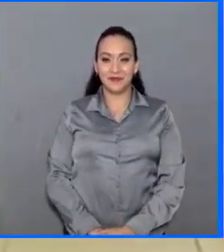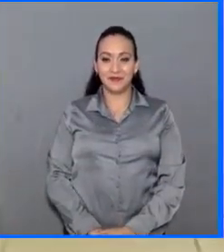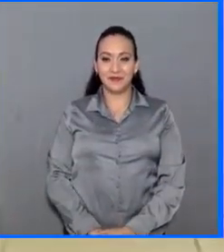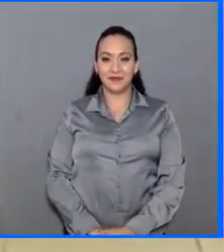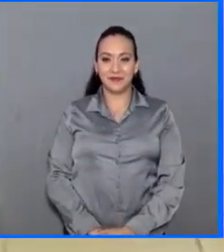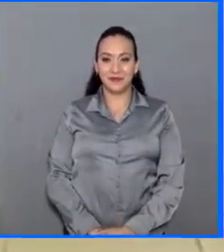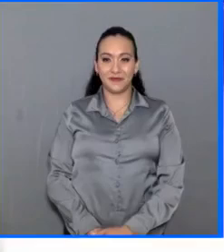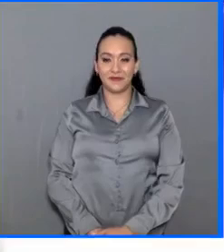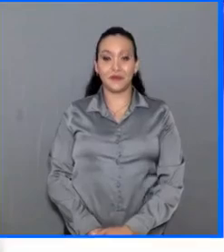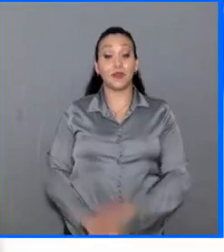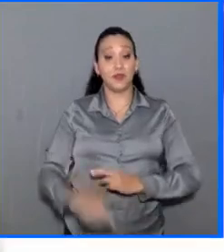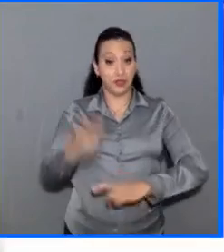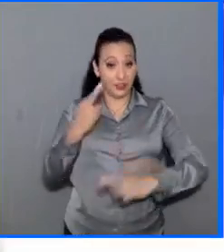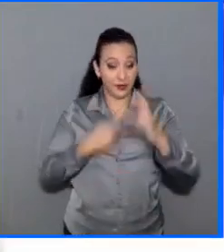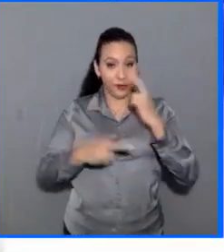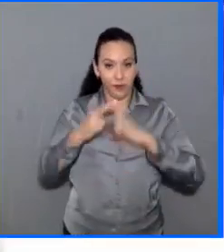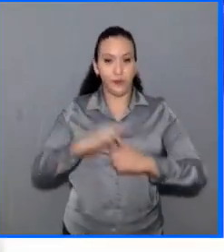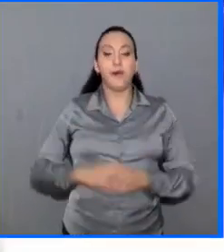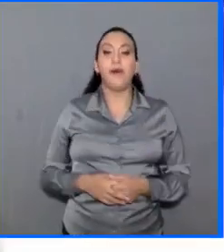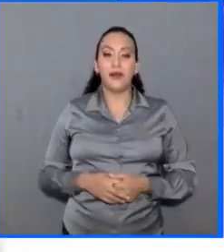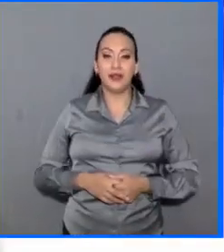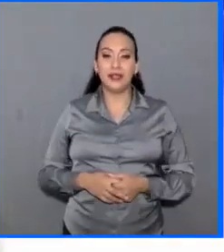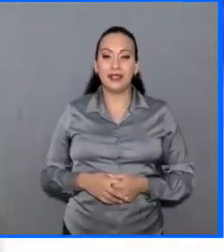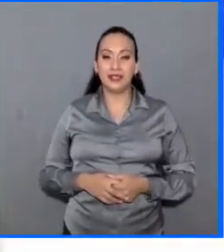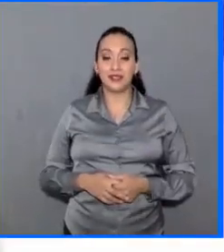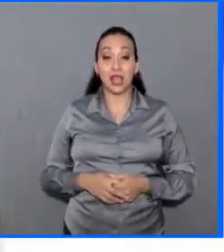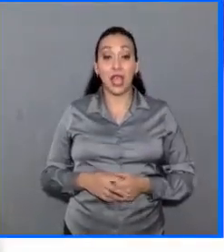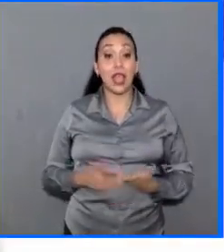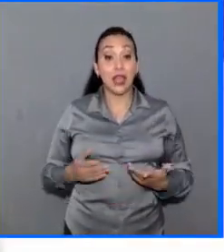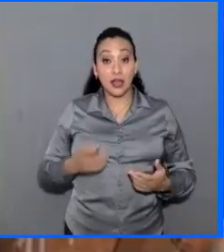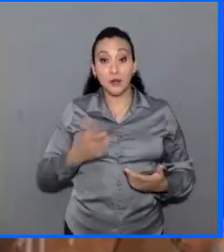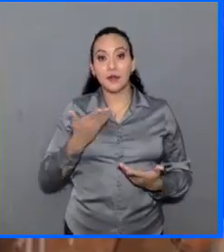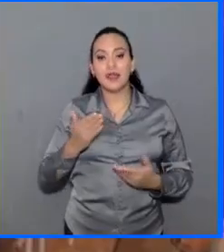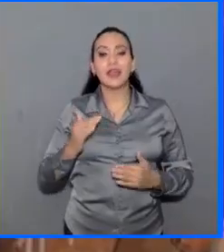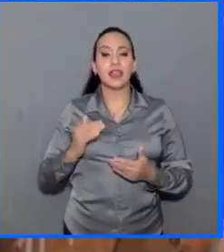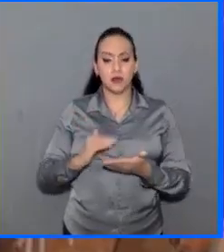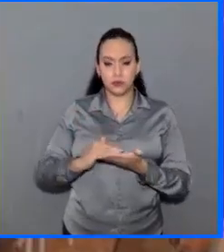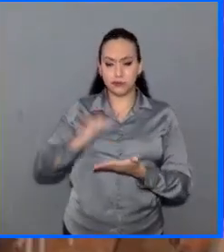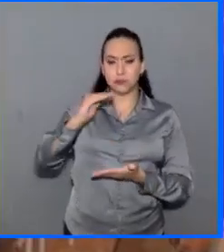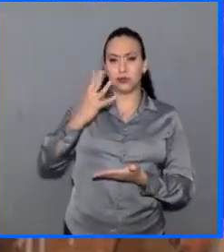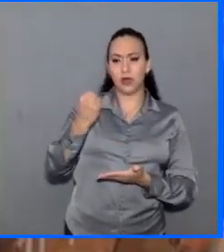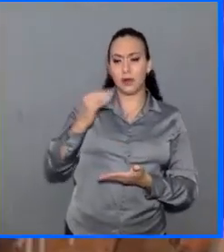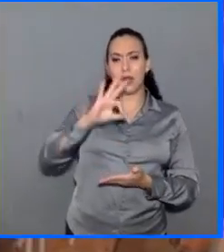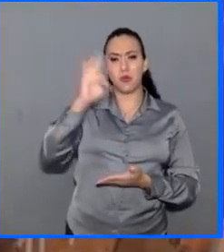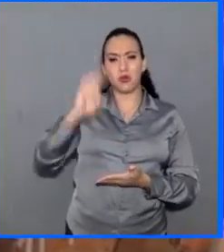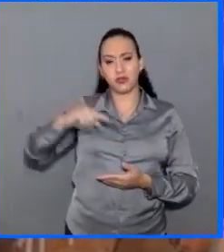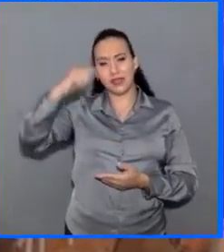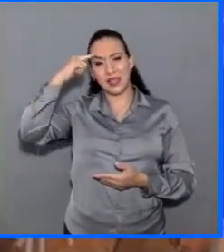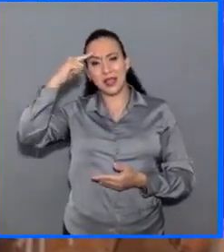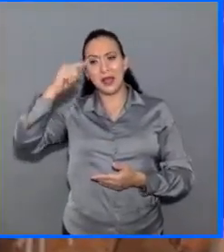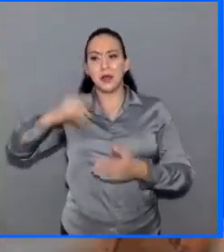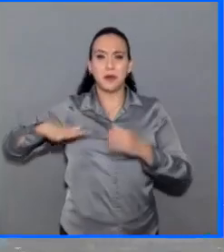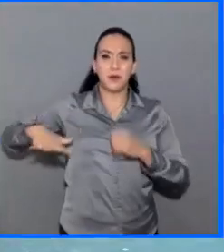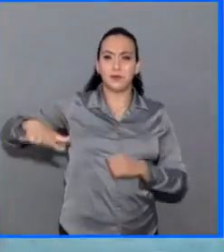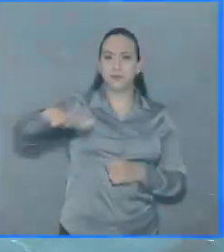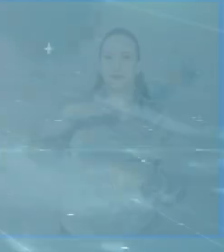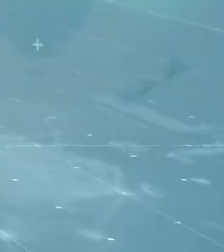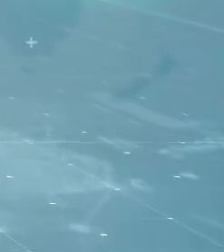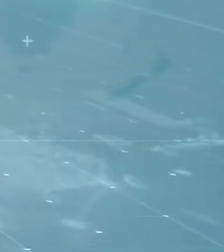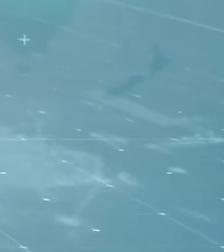Al regresar, anuncian aumento del 9% para el Magisterio Nacional.